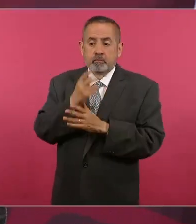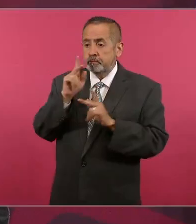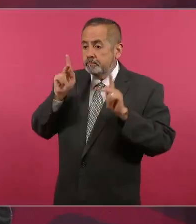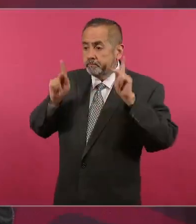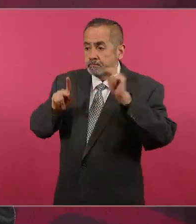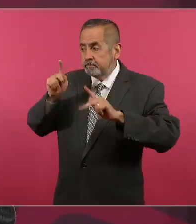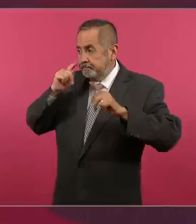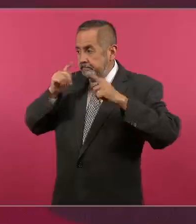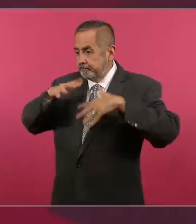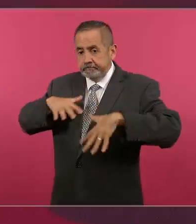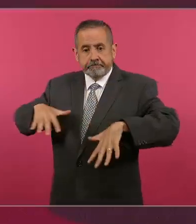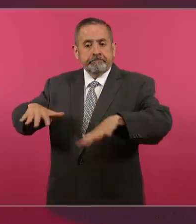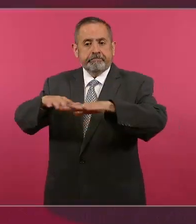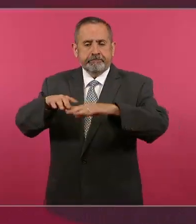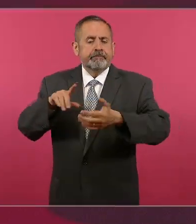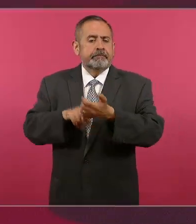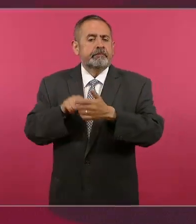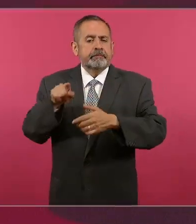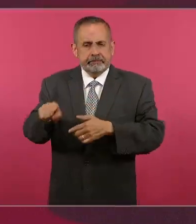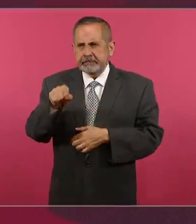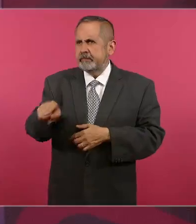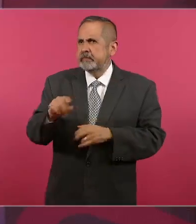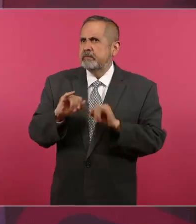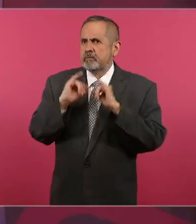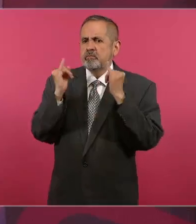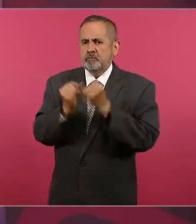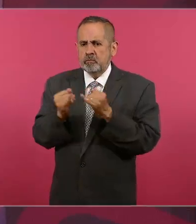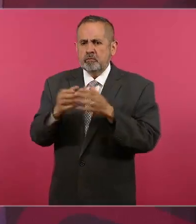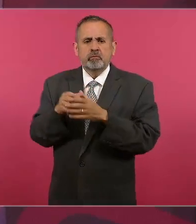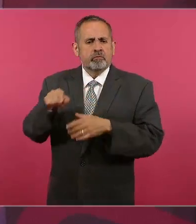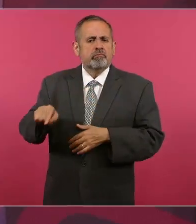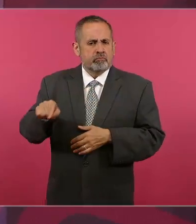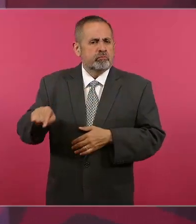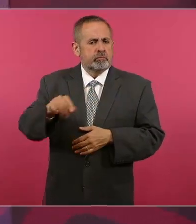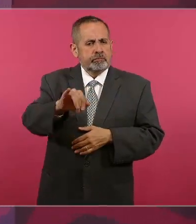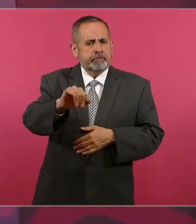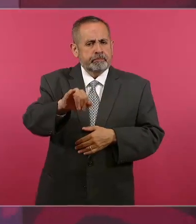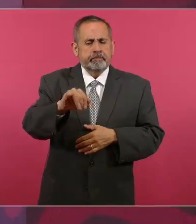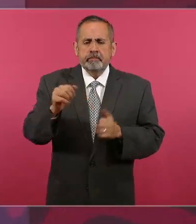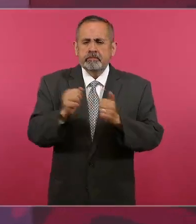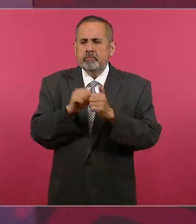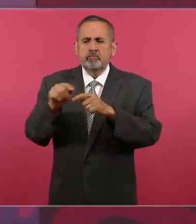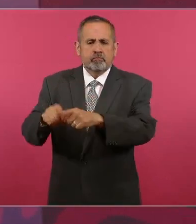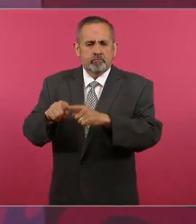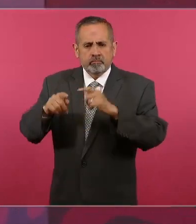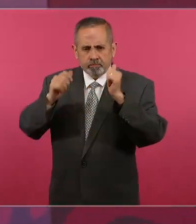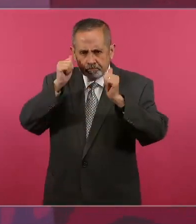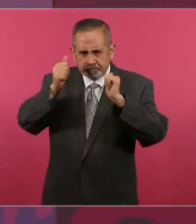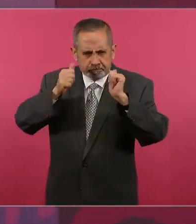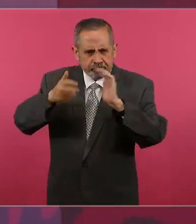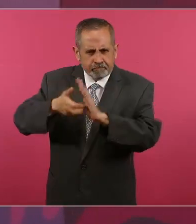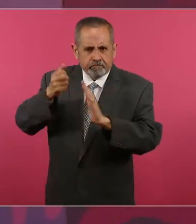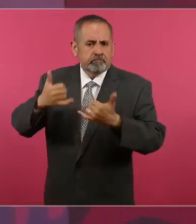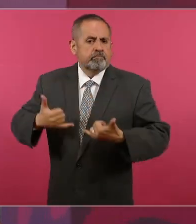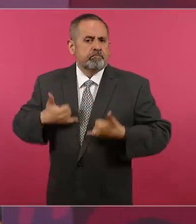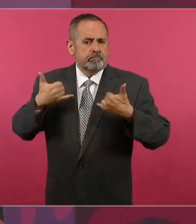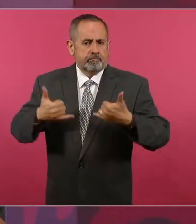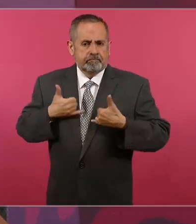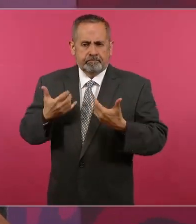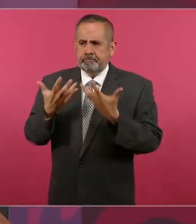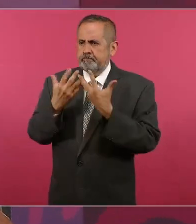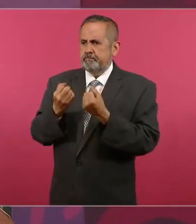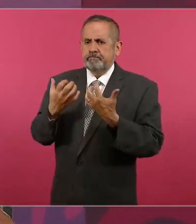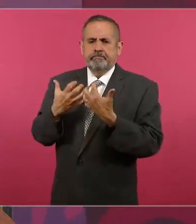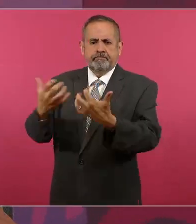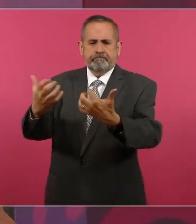zona y ahí vamos a tener una reunión con arqueólogos jóvenes